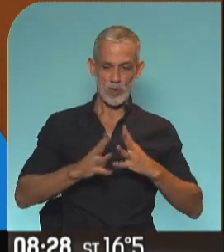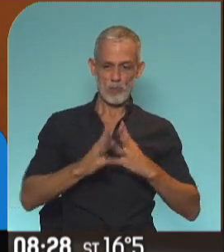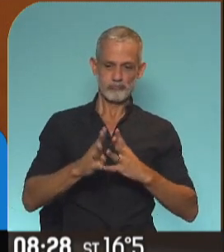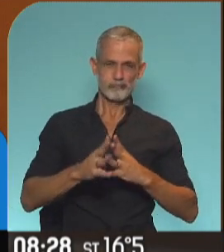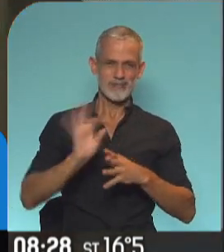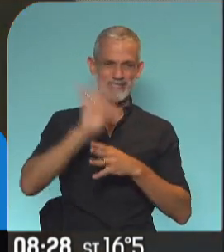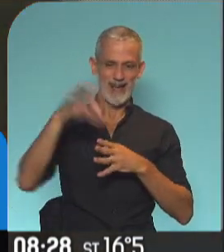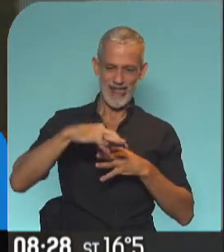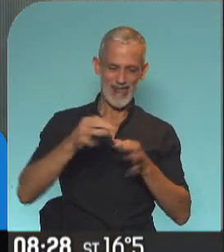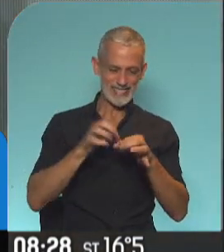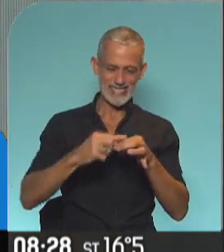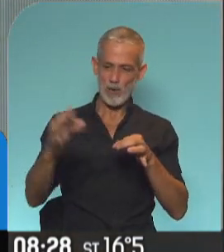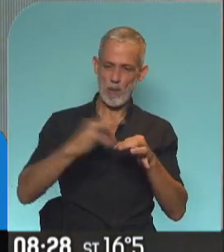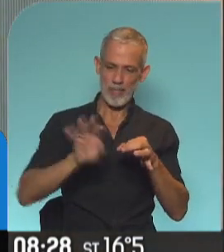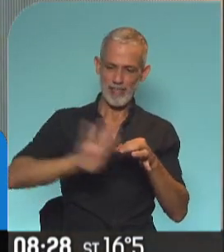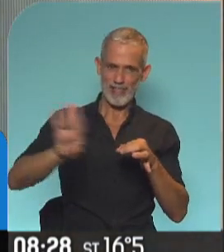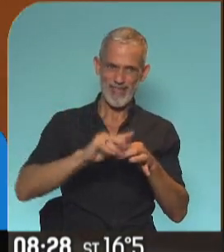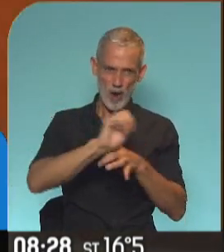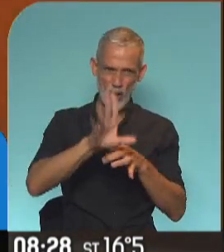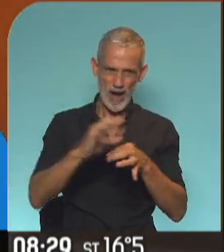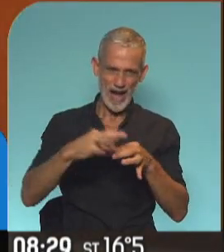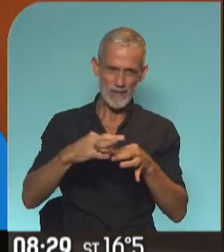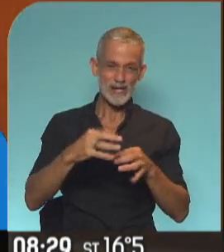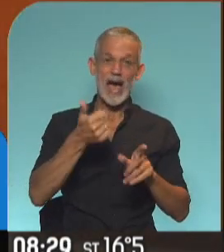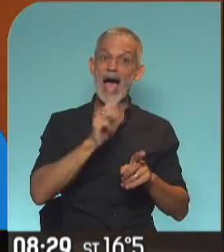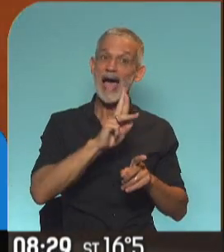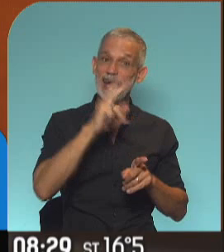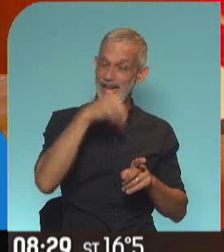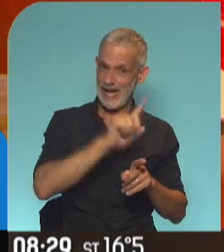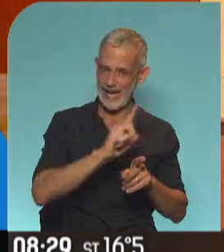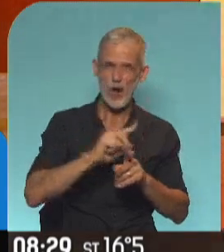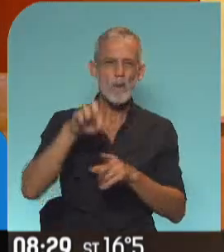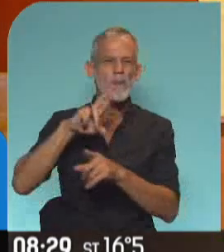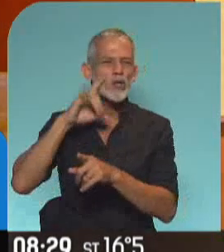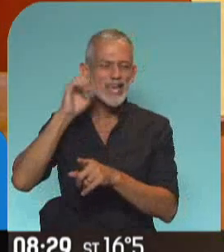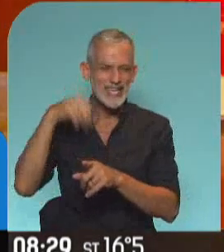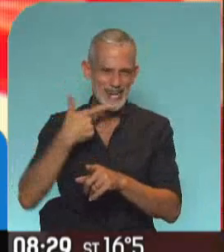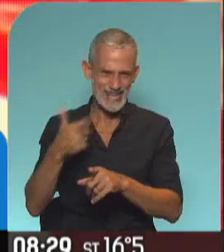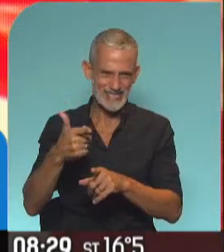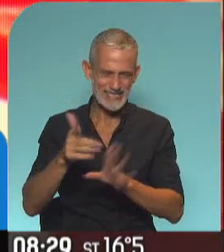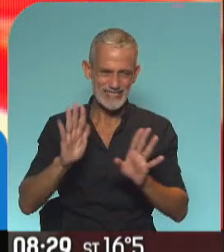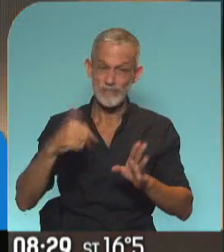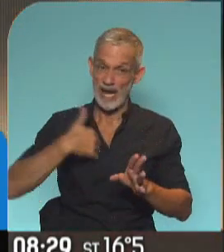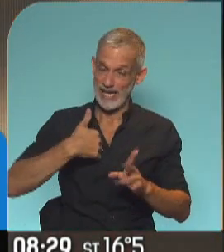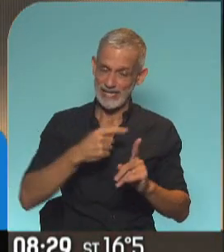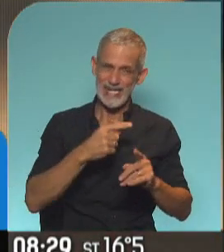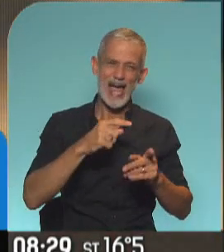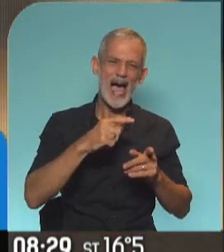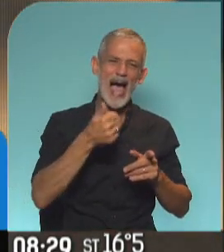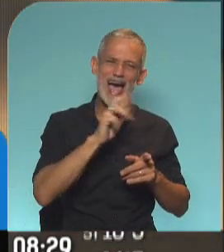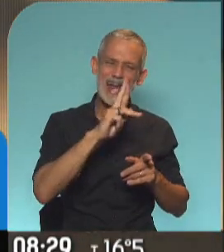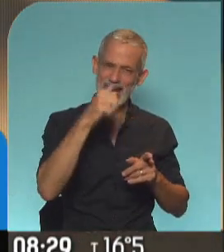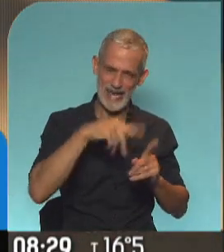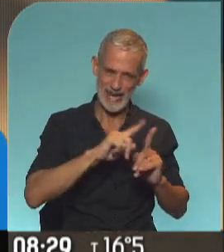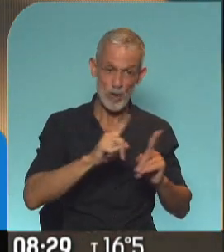a la célula trabaja con la rn no la nuestra con proteínas no en argentina no estamos en con osea el virus cuando entra en